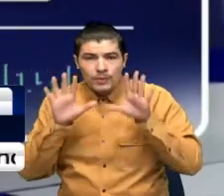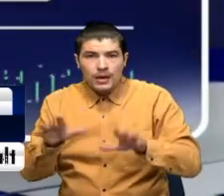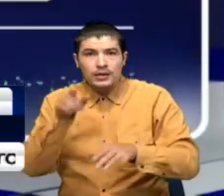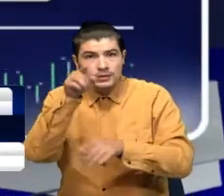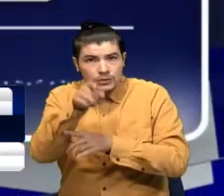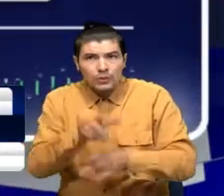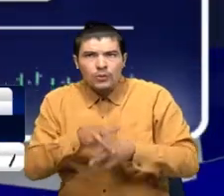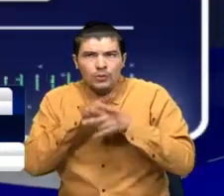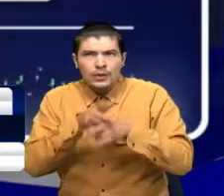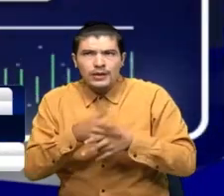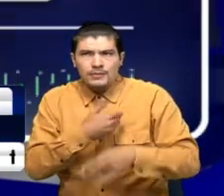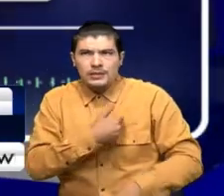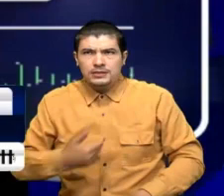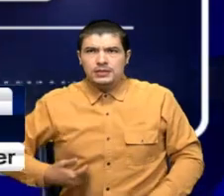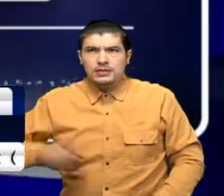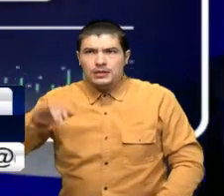presidente